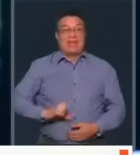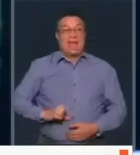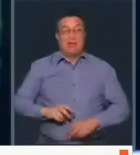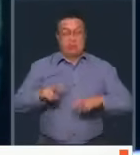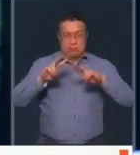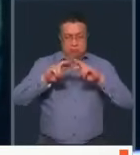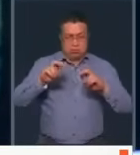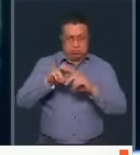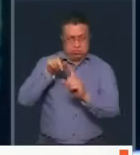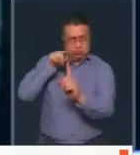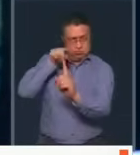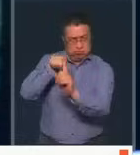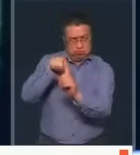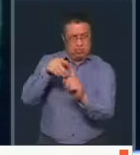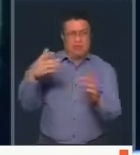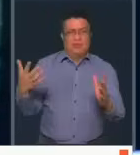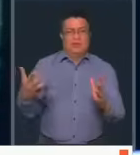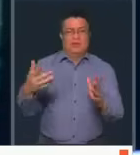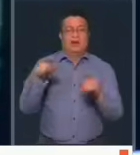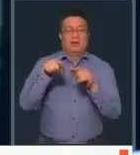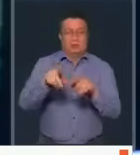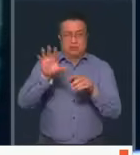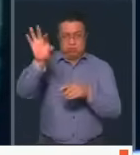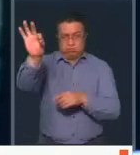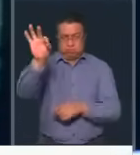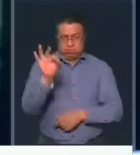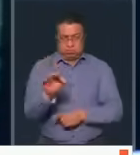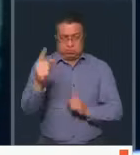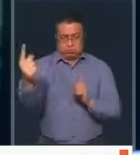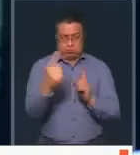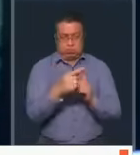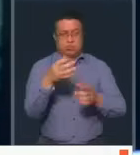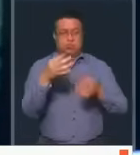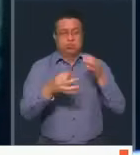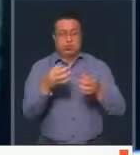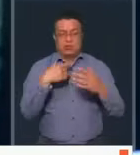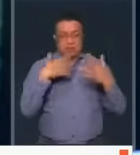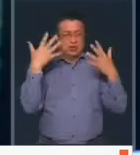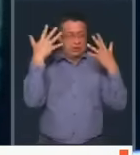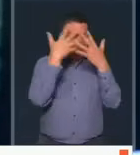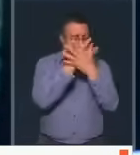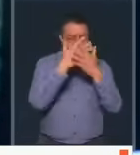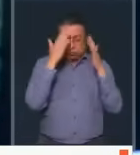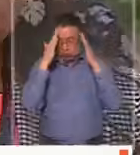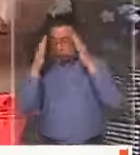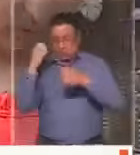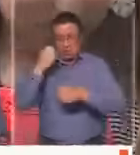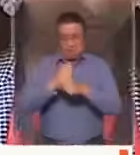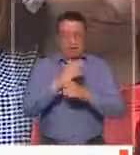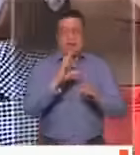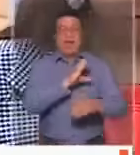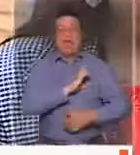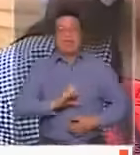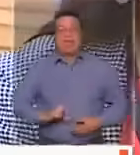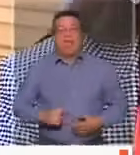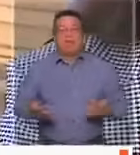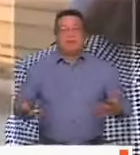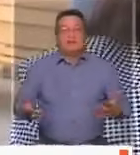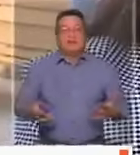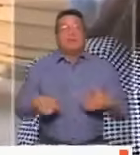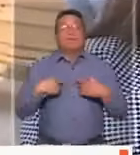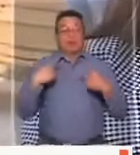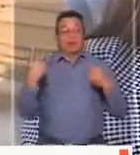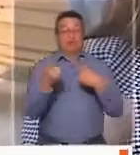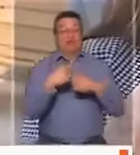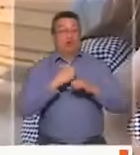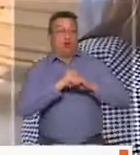curso y con una formalización distrae la función esencial del Estado. Polémicos dichos que la oposición